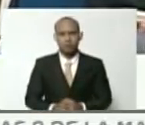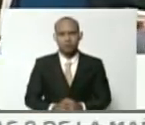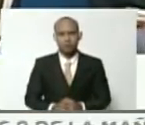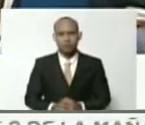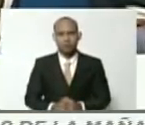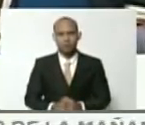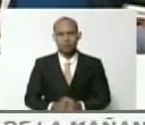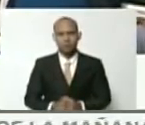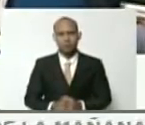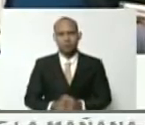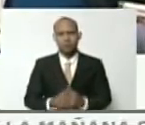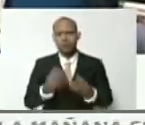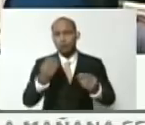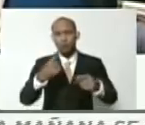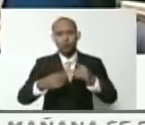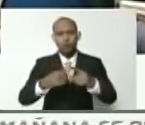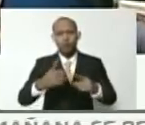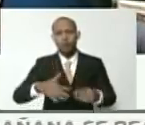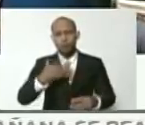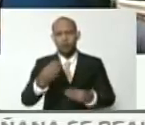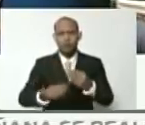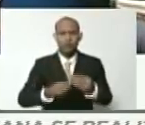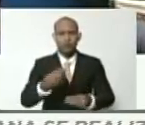Son muchas cosas que se pueden hacer.